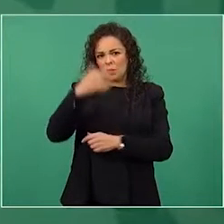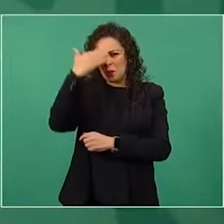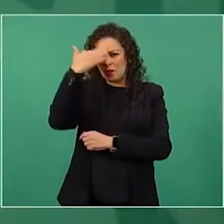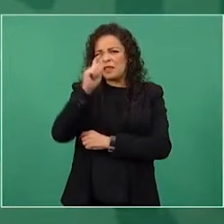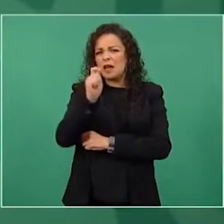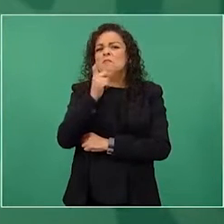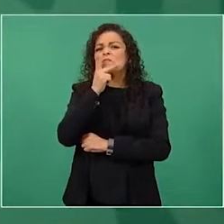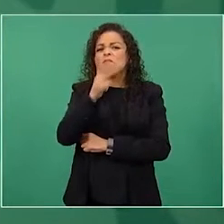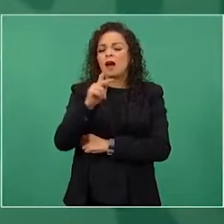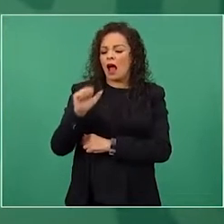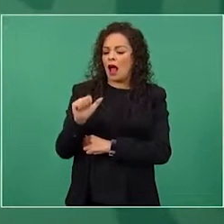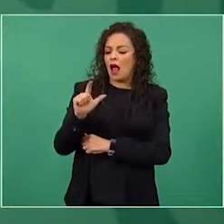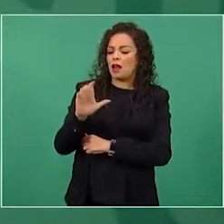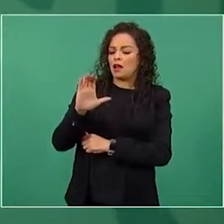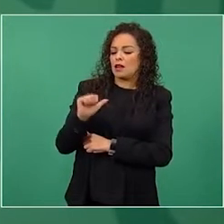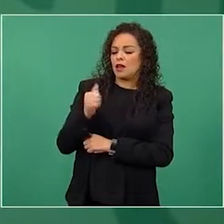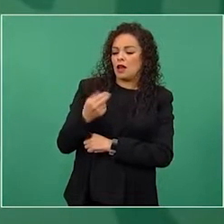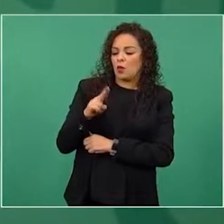no lo